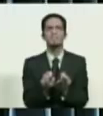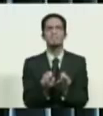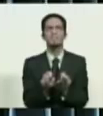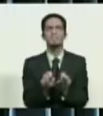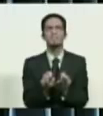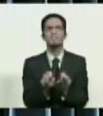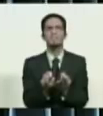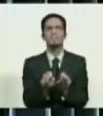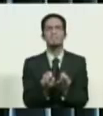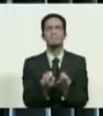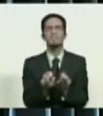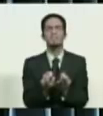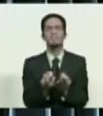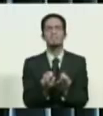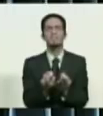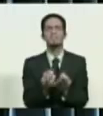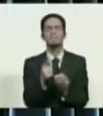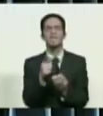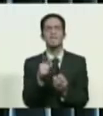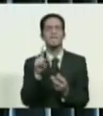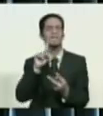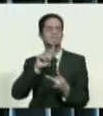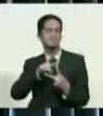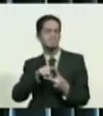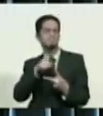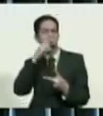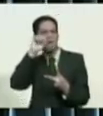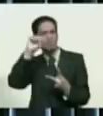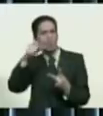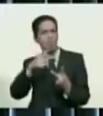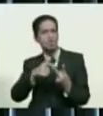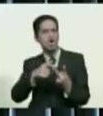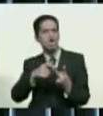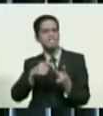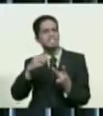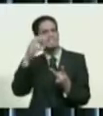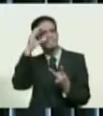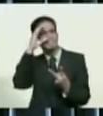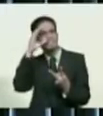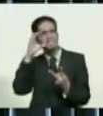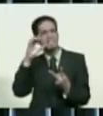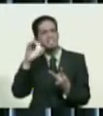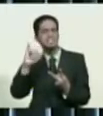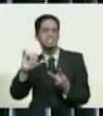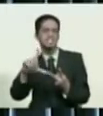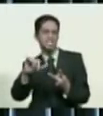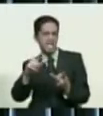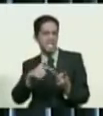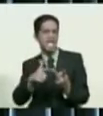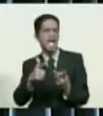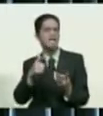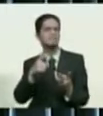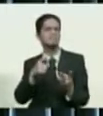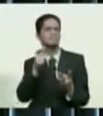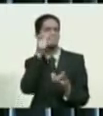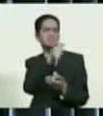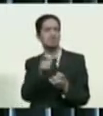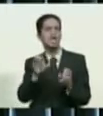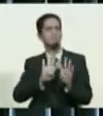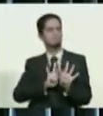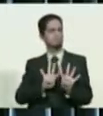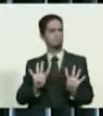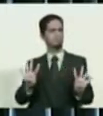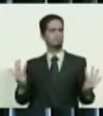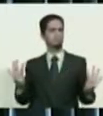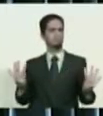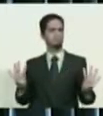del presidente de la República, la primera combatiente, los ministros, los vicepresidentes, el presidente del Tribunal Supremo, el fiscal general, el